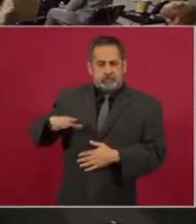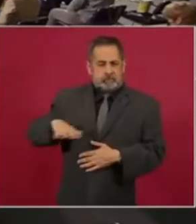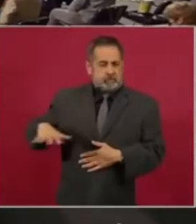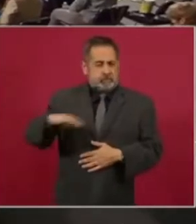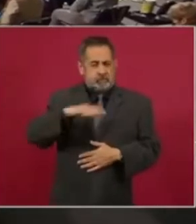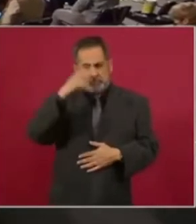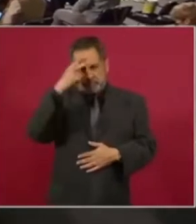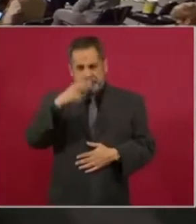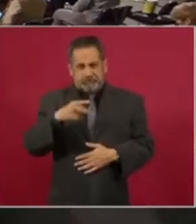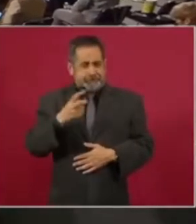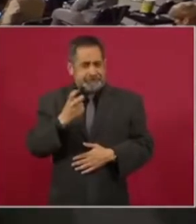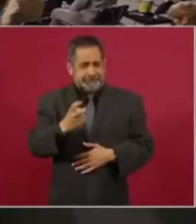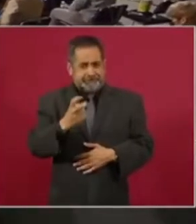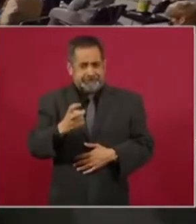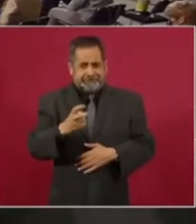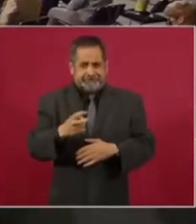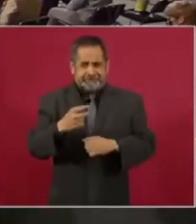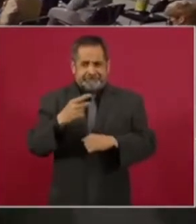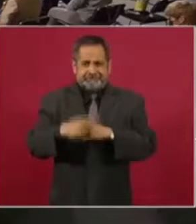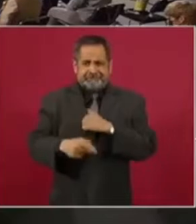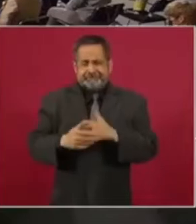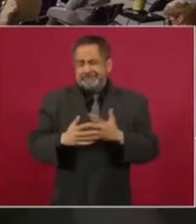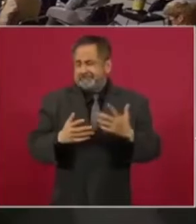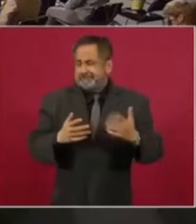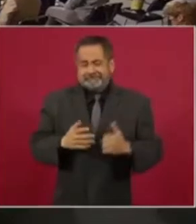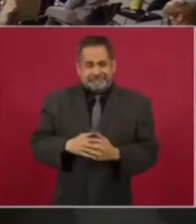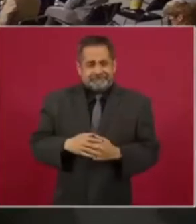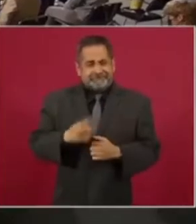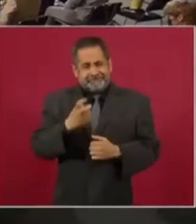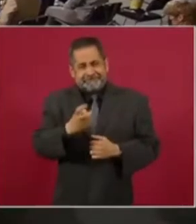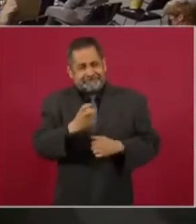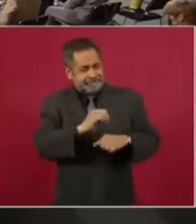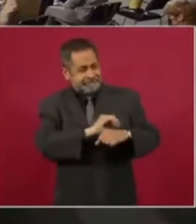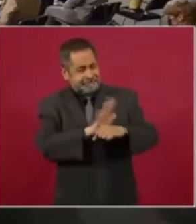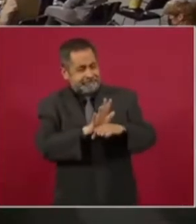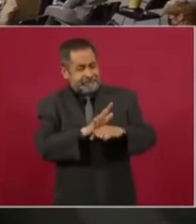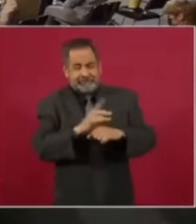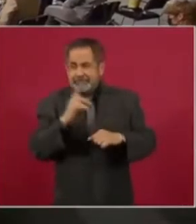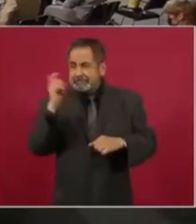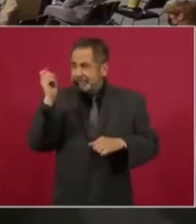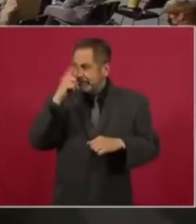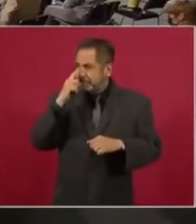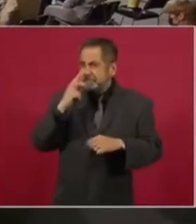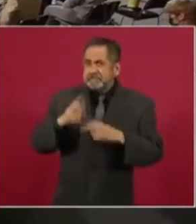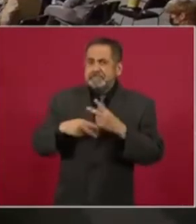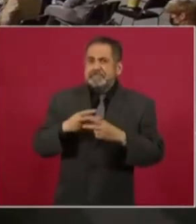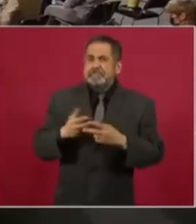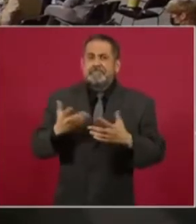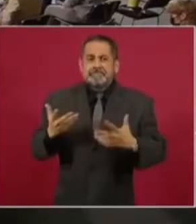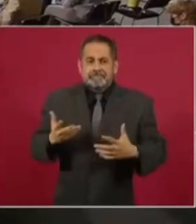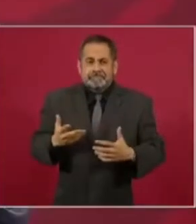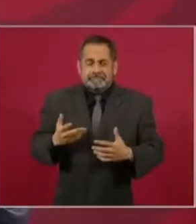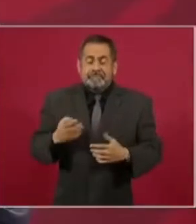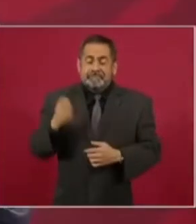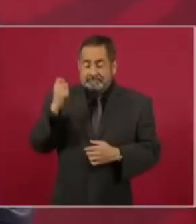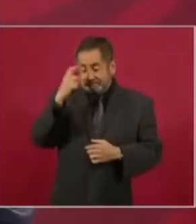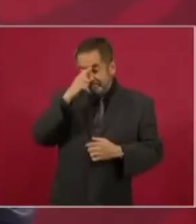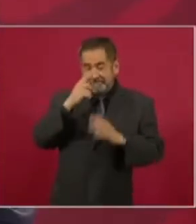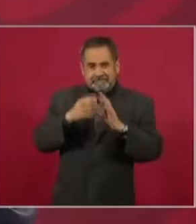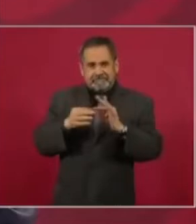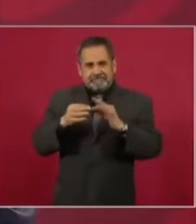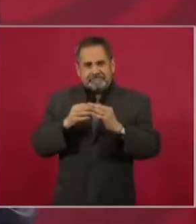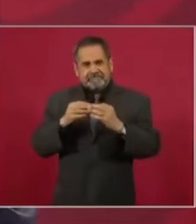pues fue el principal desafío que enfrentamos.